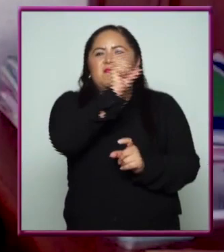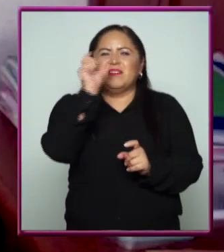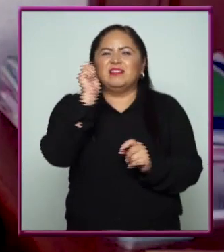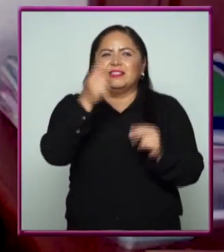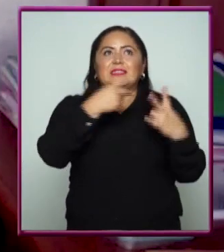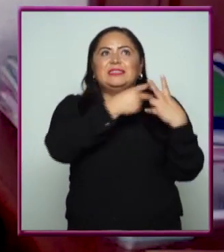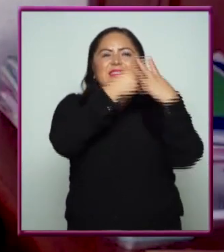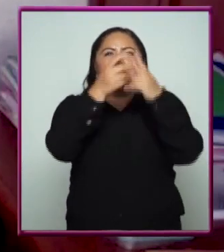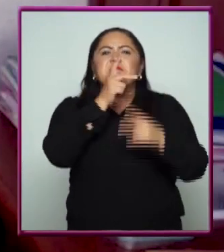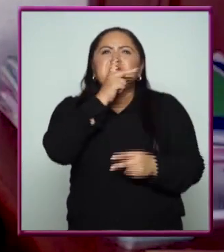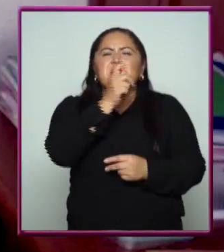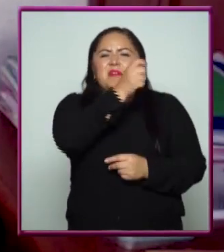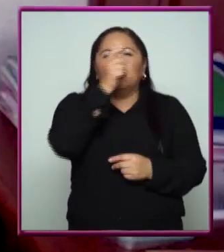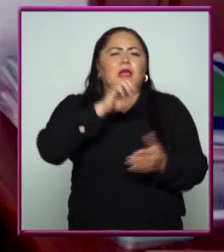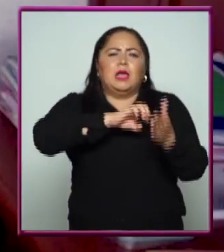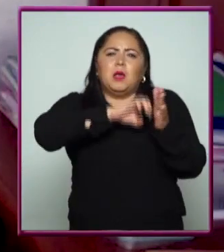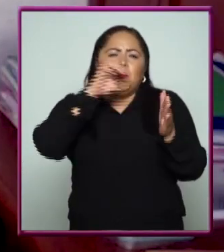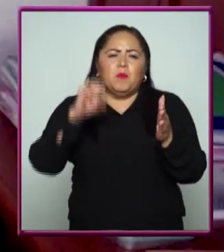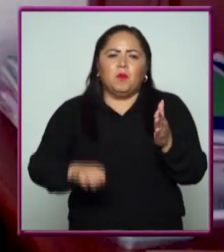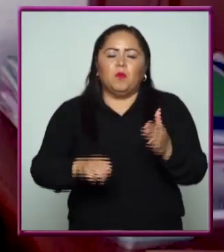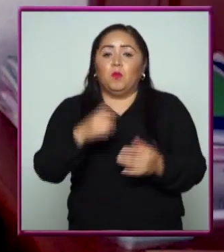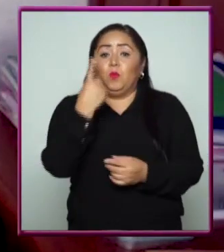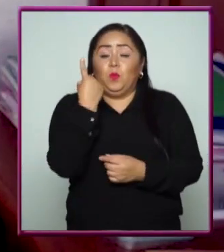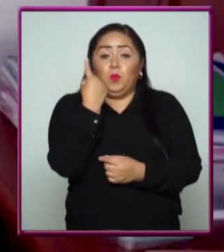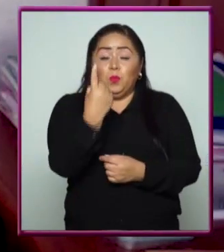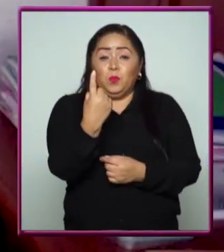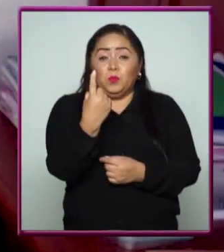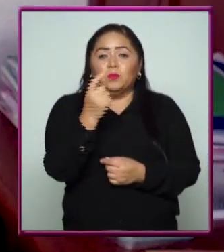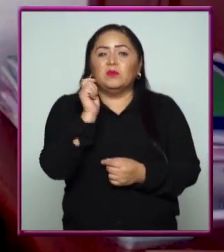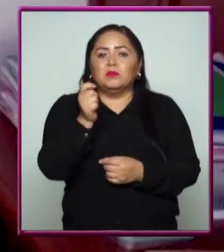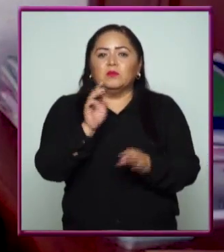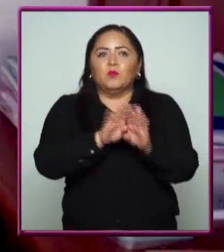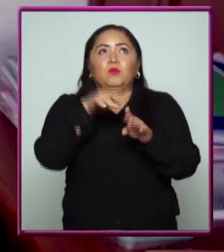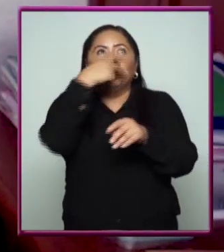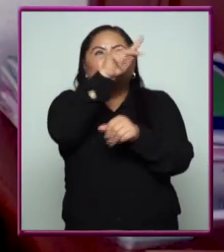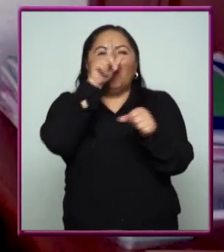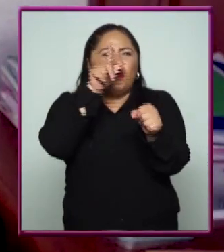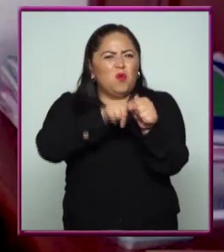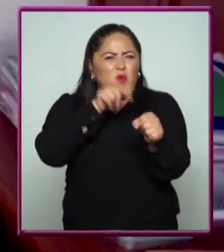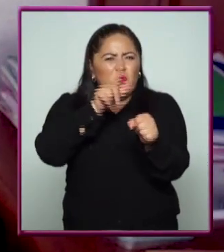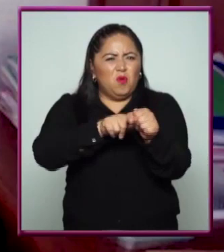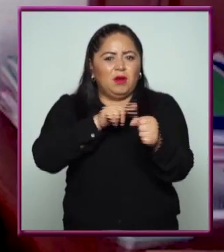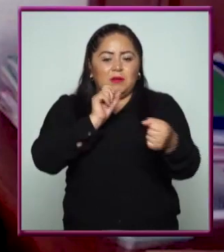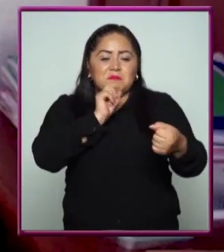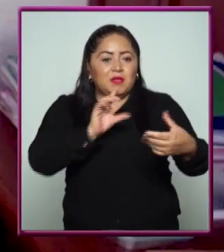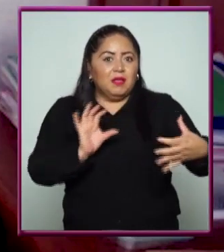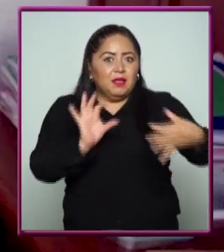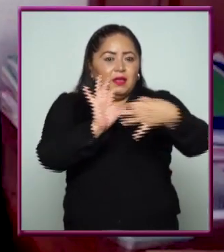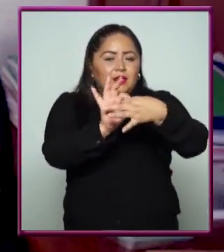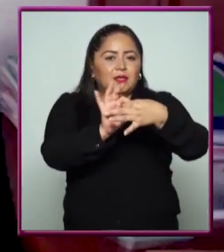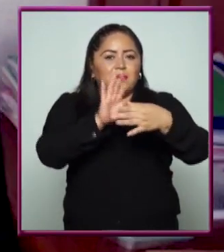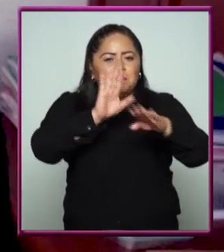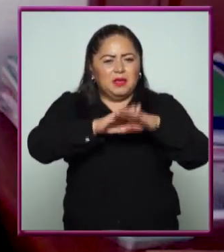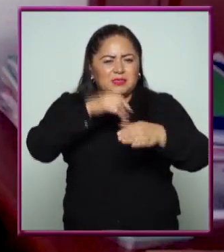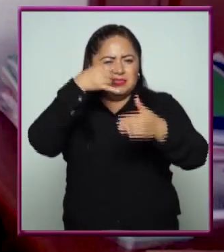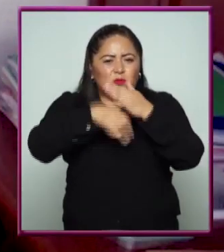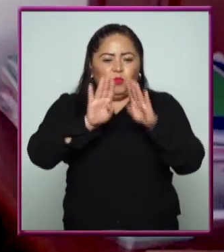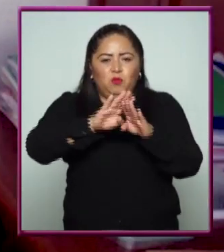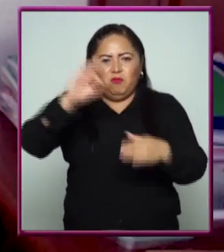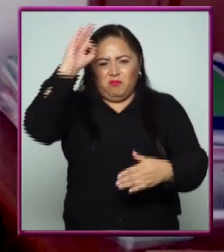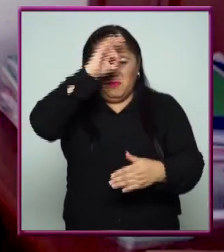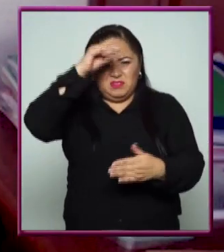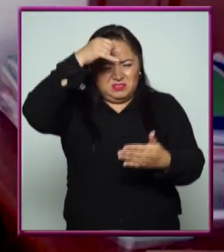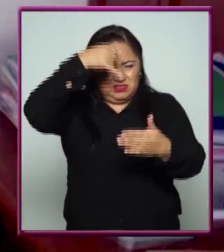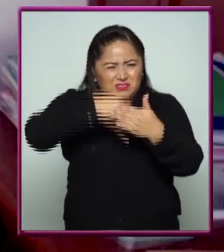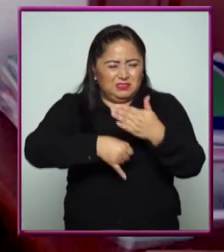clasificar a las estrellas. Por ejemplo, una es su color, que está ligada a una propiedad física, que es